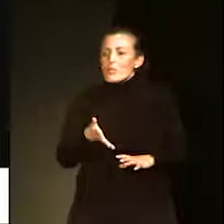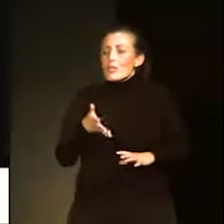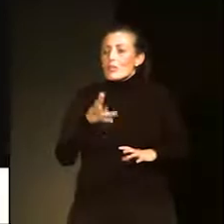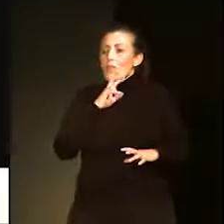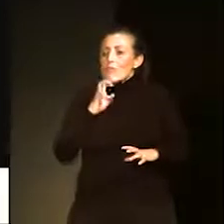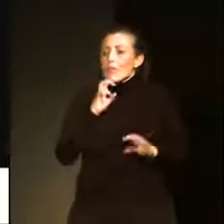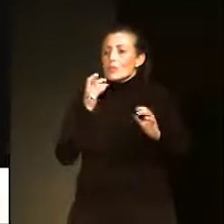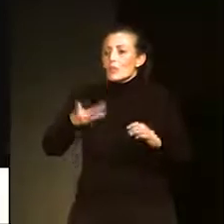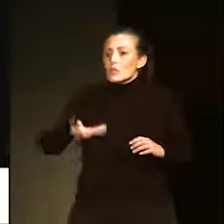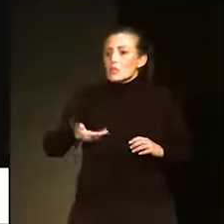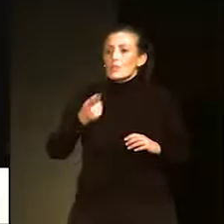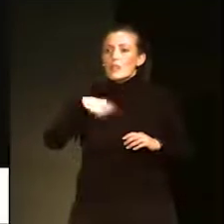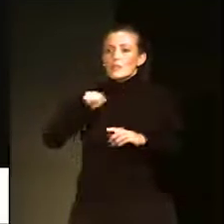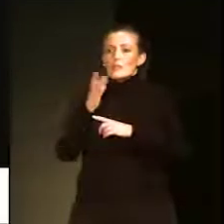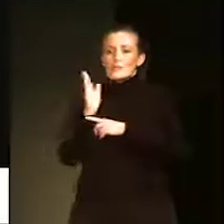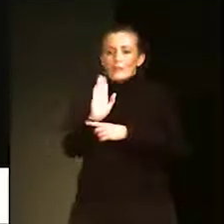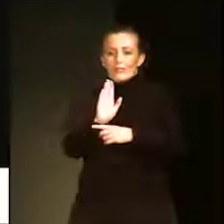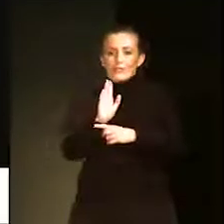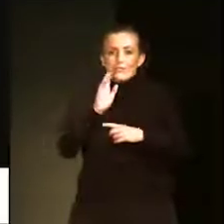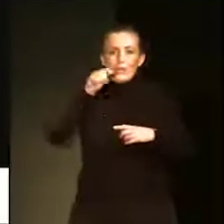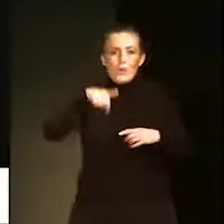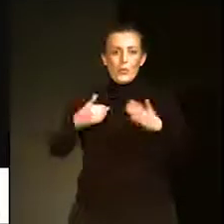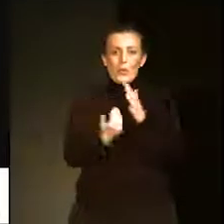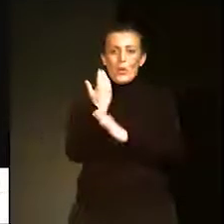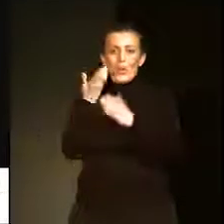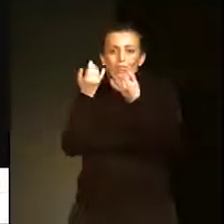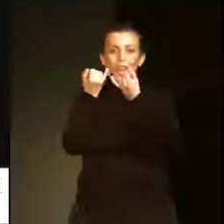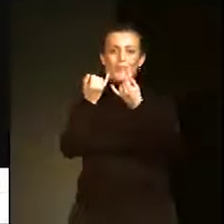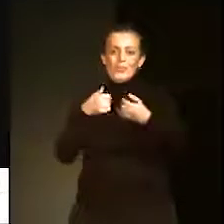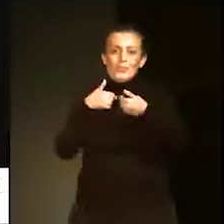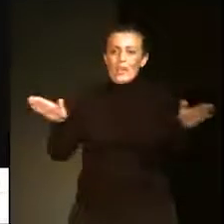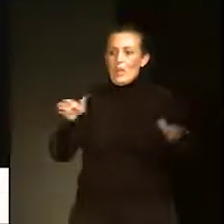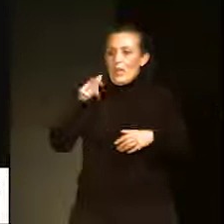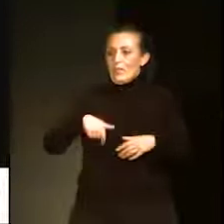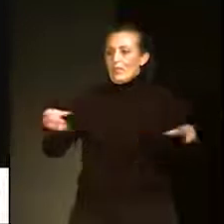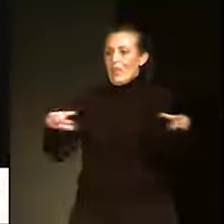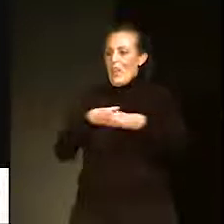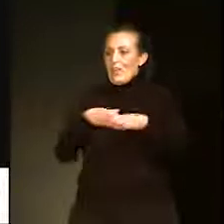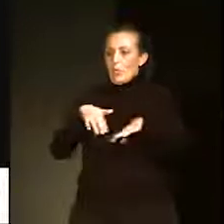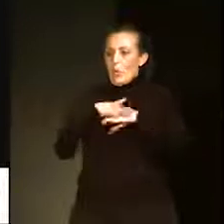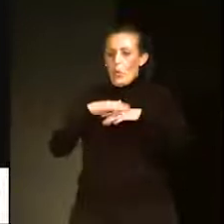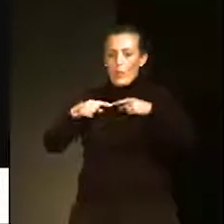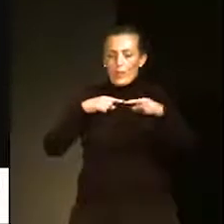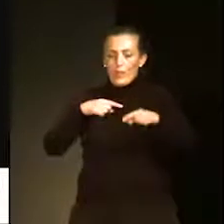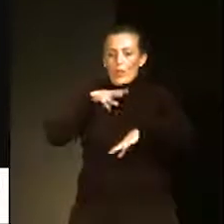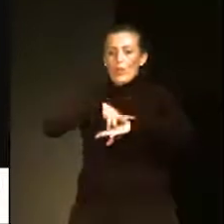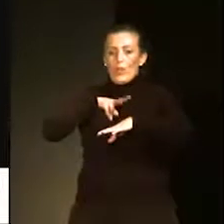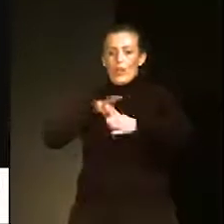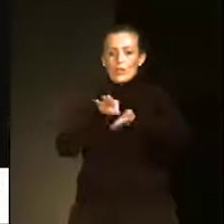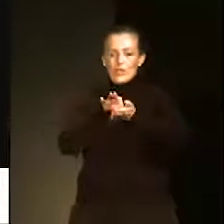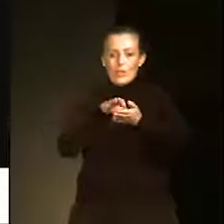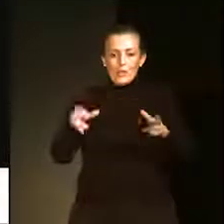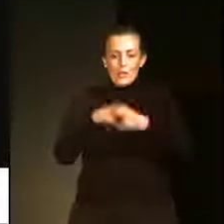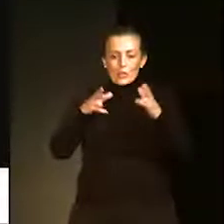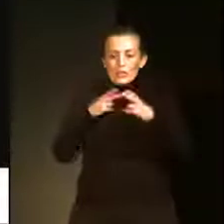se representa en la presencia en esta jornada inaugural también de parte del equipo de gobierno, tanto el delegado de Servicios